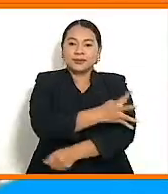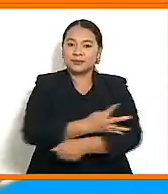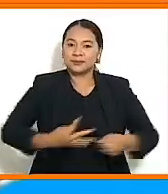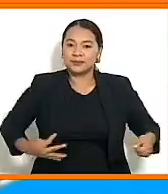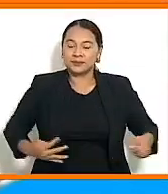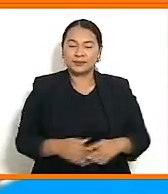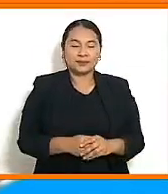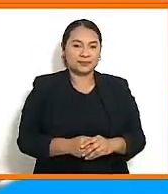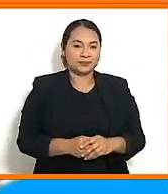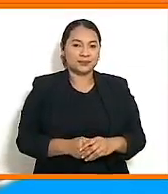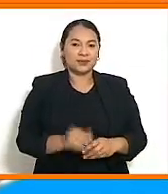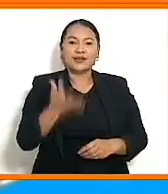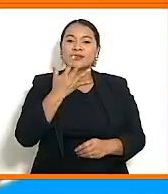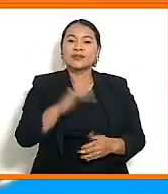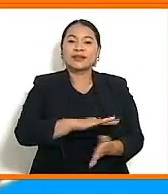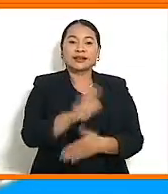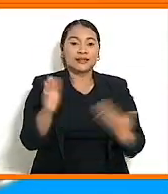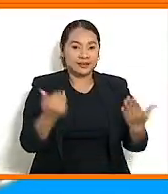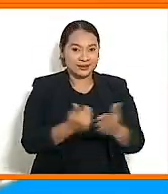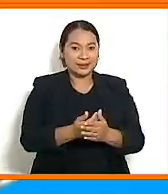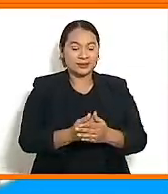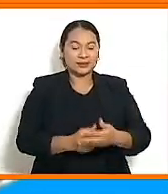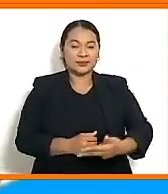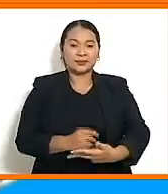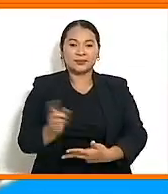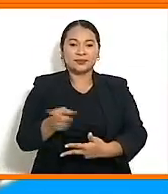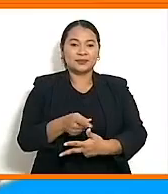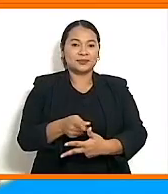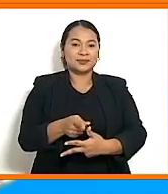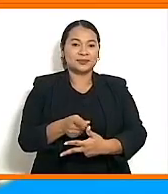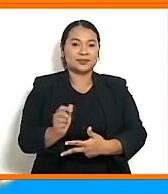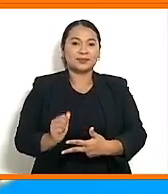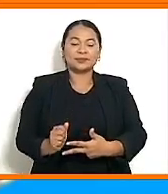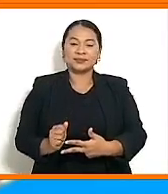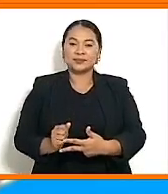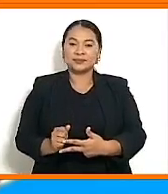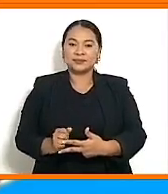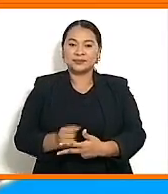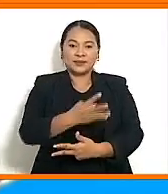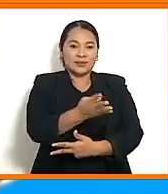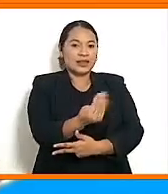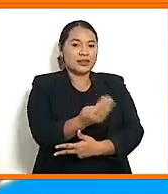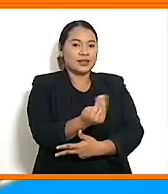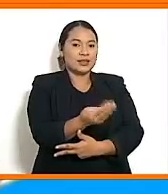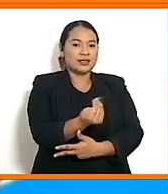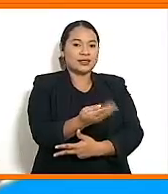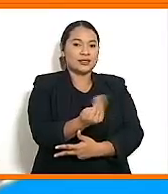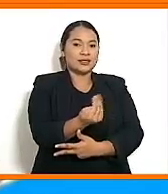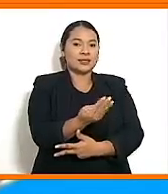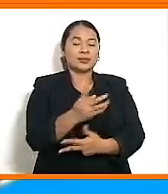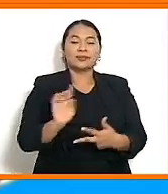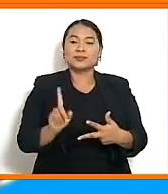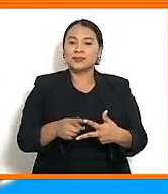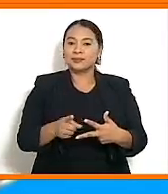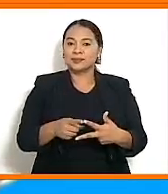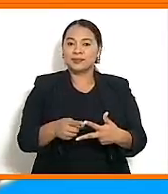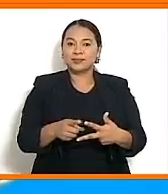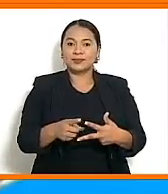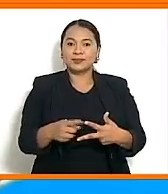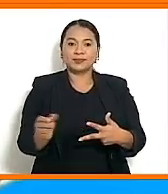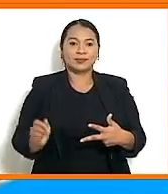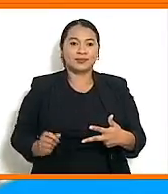jueves es... ¡Suerte a todos! Número ganador, 14. Segundo número ganador,